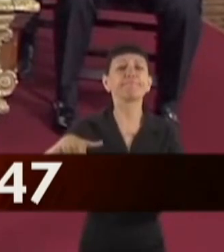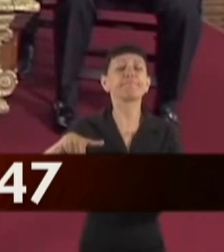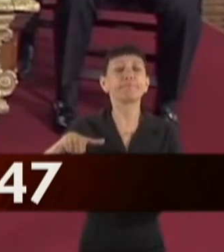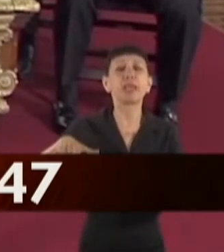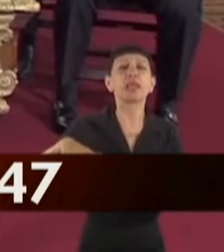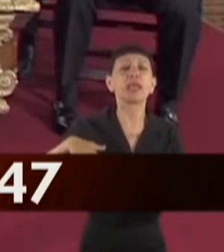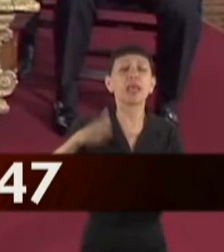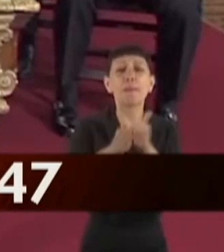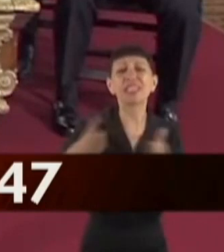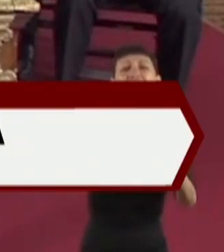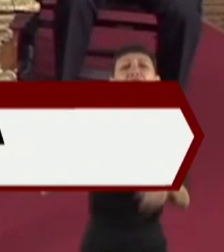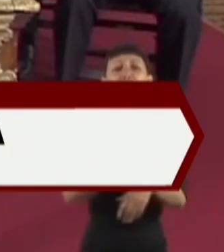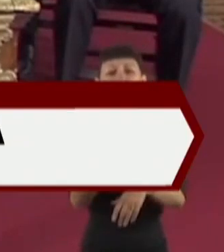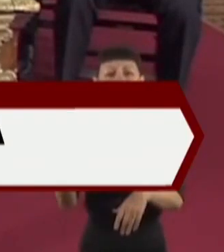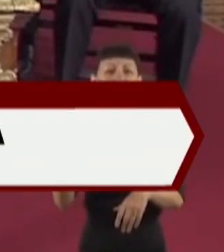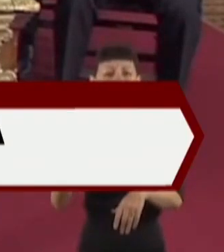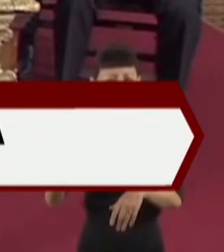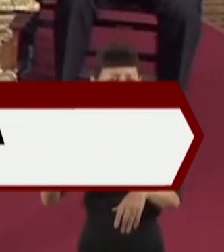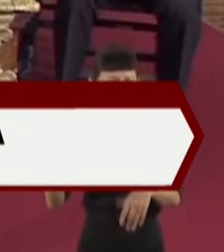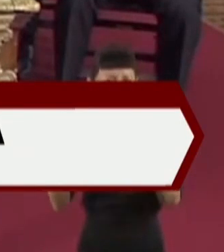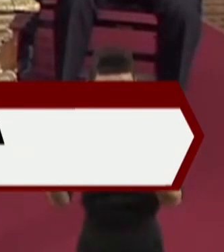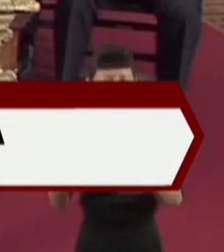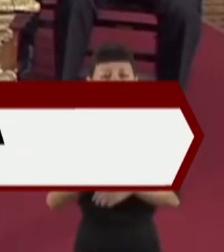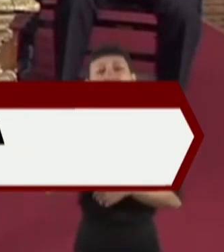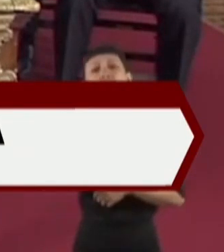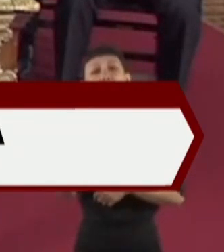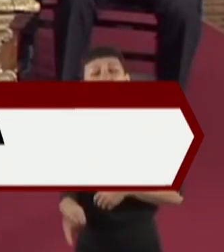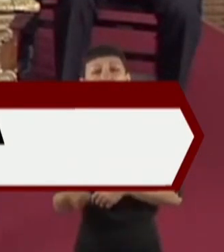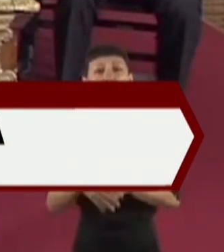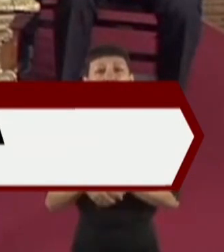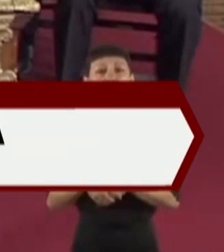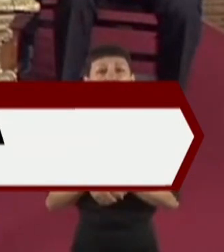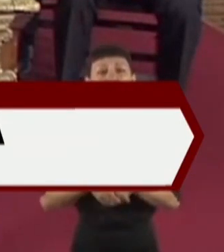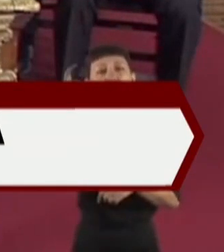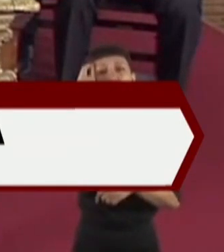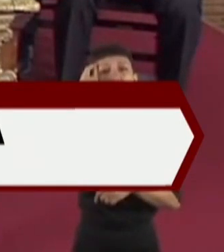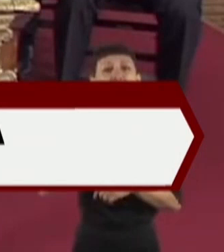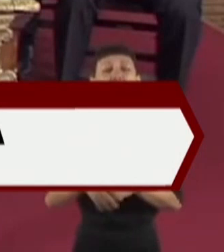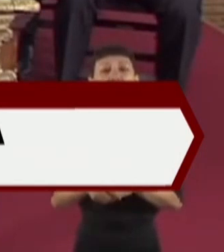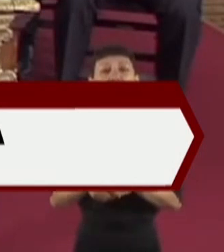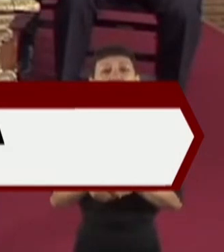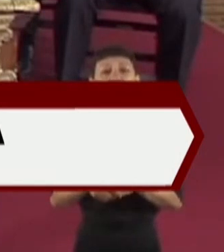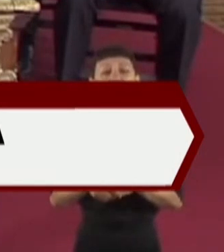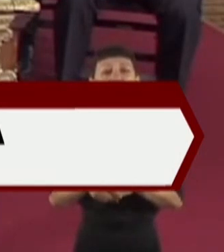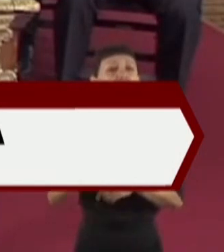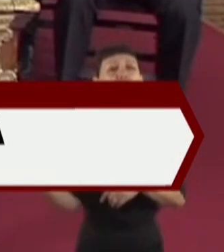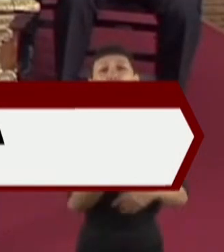el gobierno nacional para ajustar cuentas e hizo que todo el mundo ajuste cuentas.